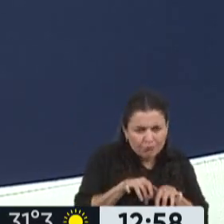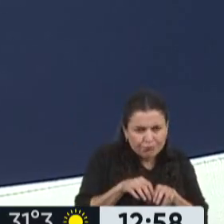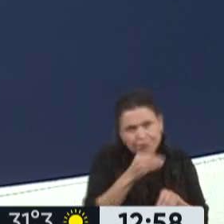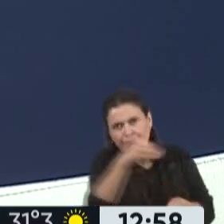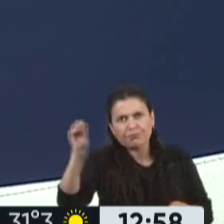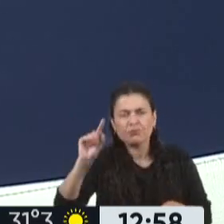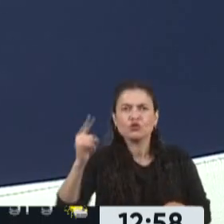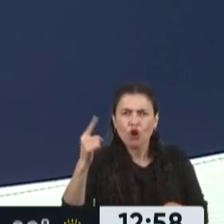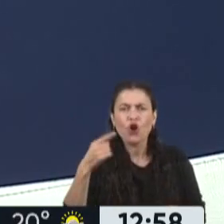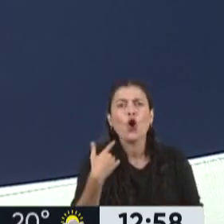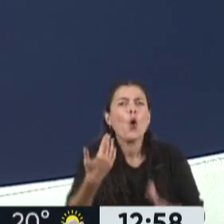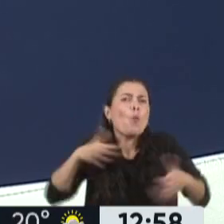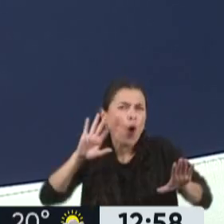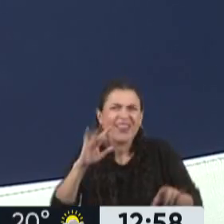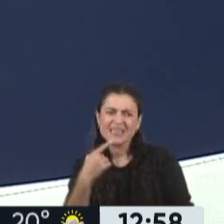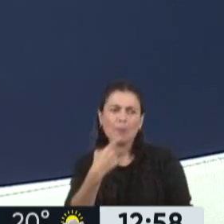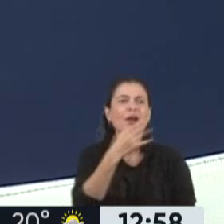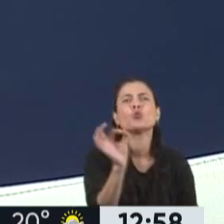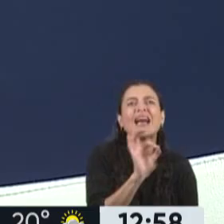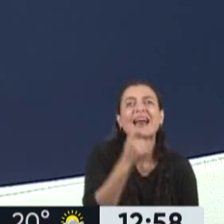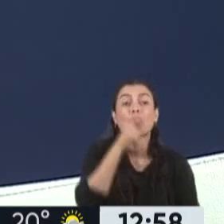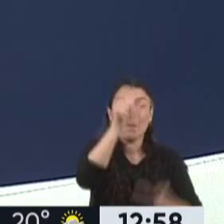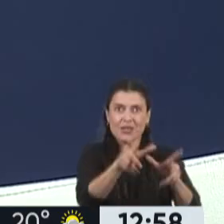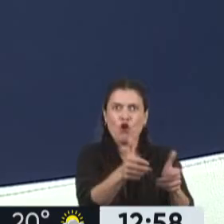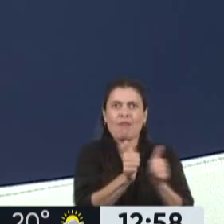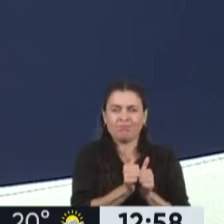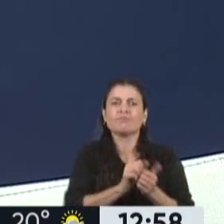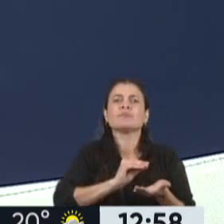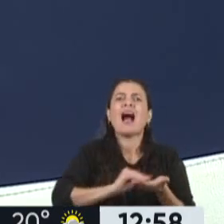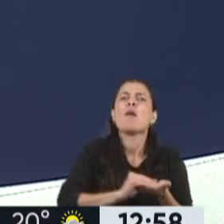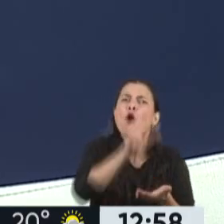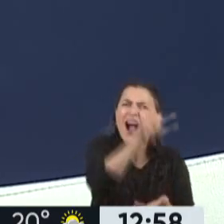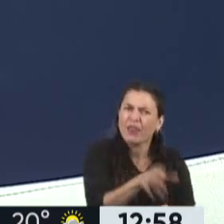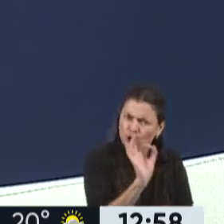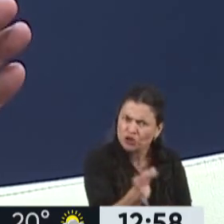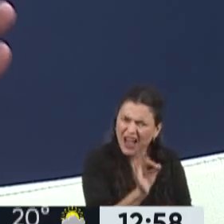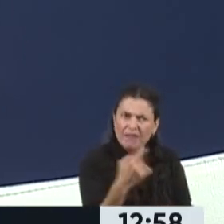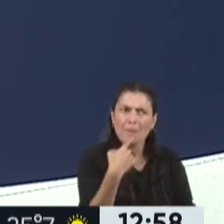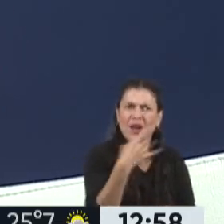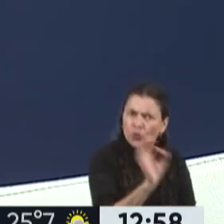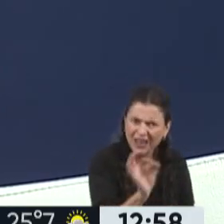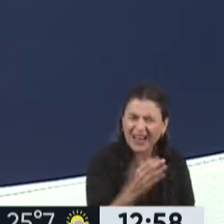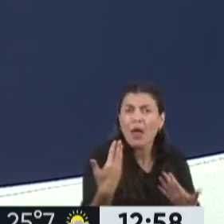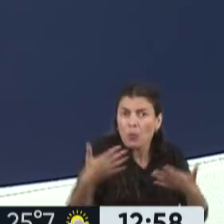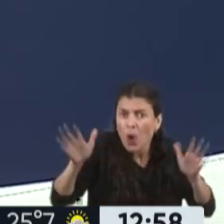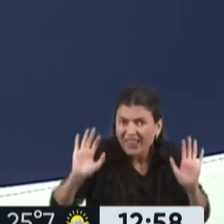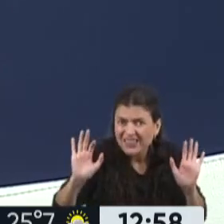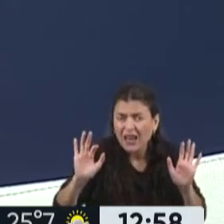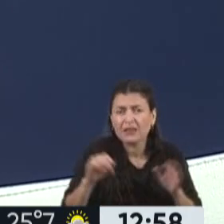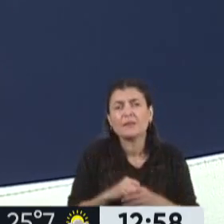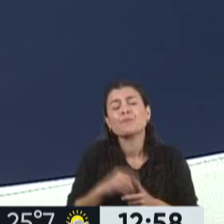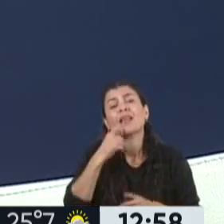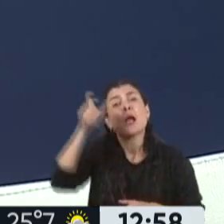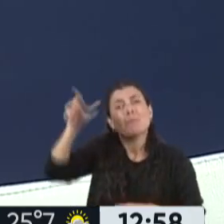del Estado respecto? Porque estuve leyendo puntualmente, el Procurador del Tesoro también